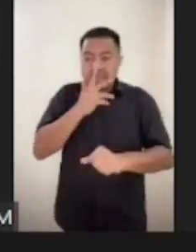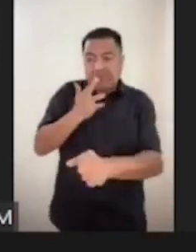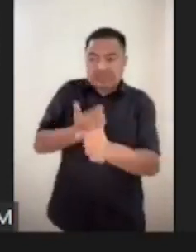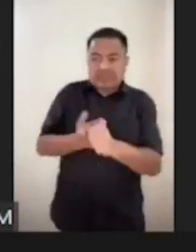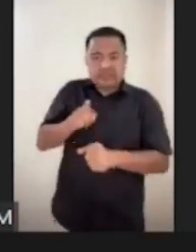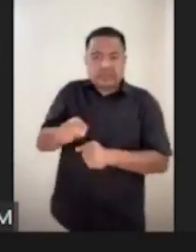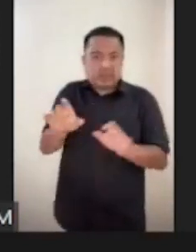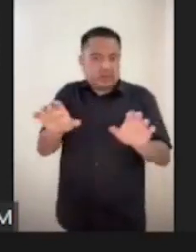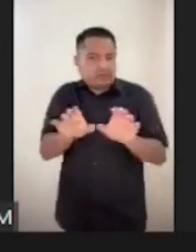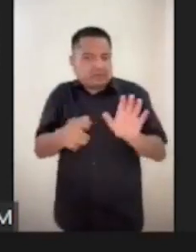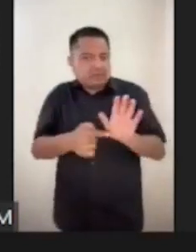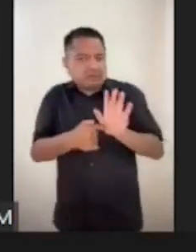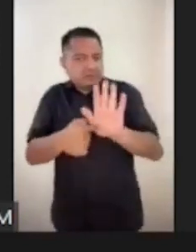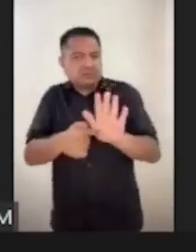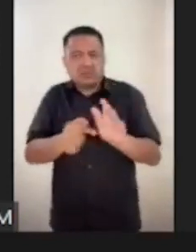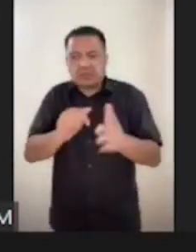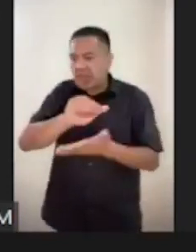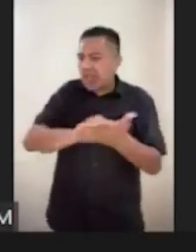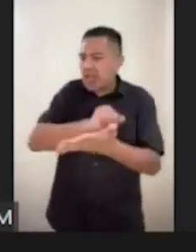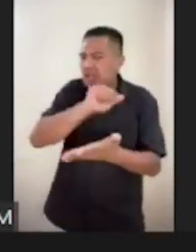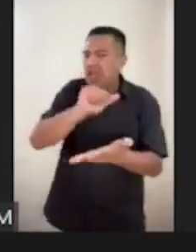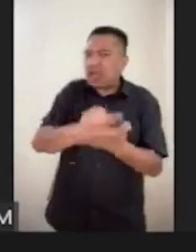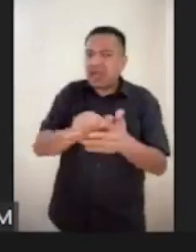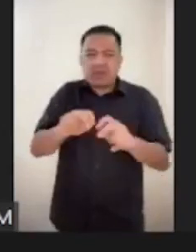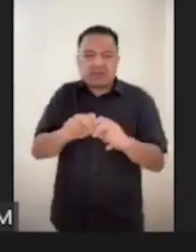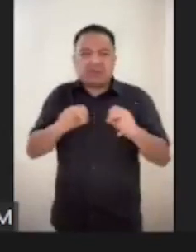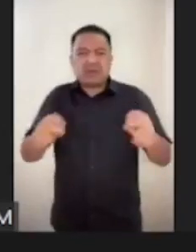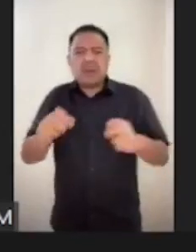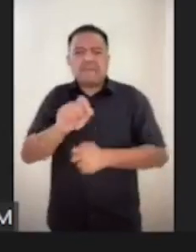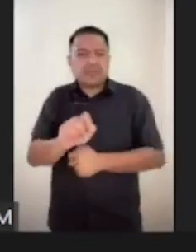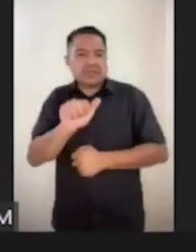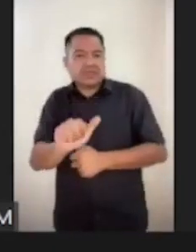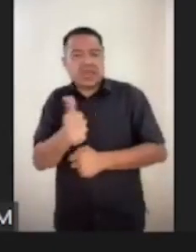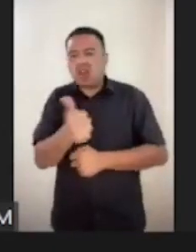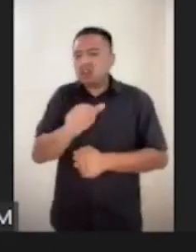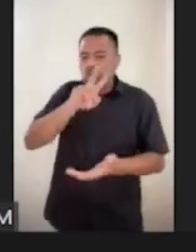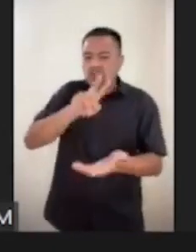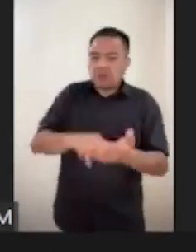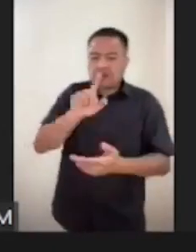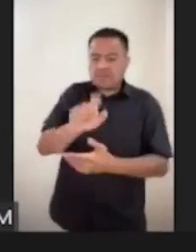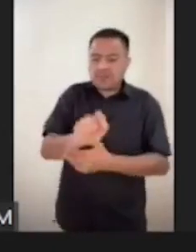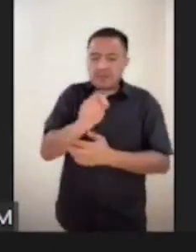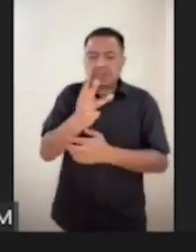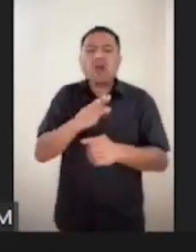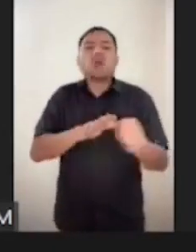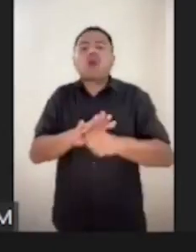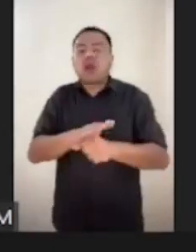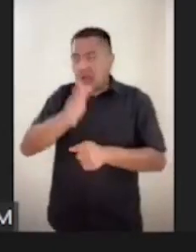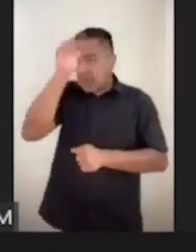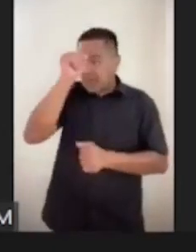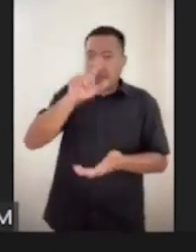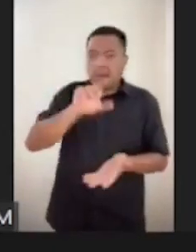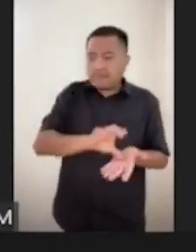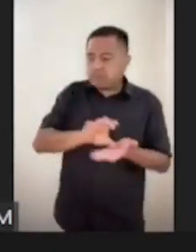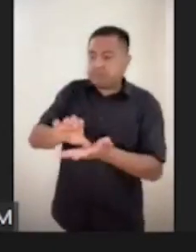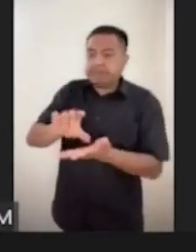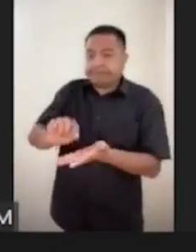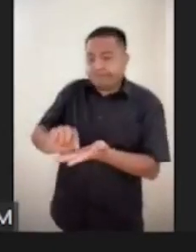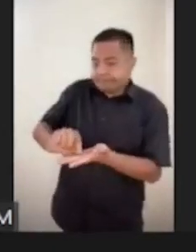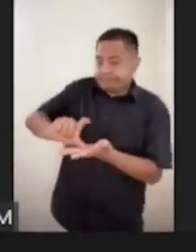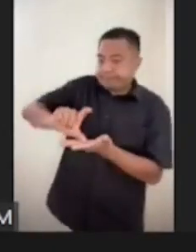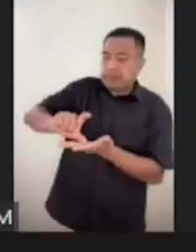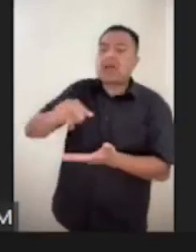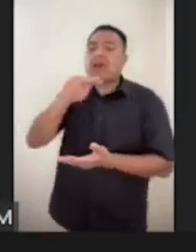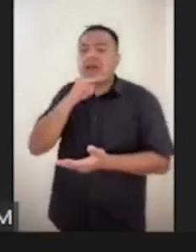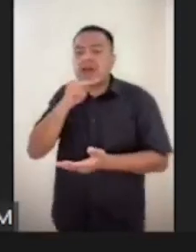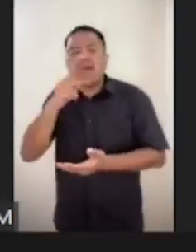su pretensión exhibió acta de sesión de cabildo el 26 de agosto del 2023, en la que se aprobó el aumento de sueldos, pago de aguinaldo, tarifa de